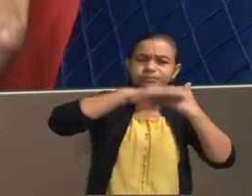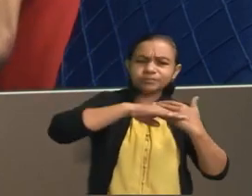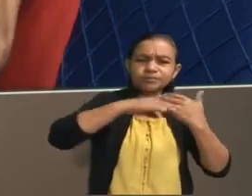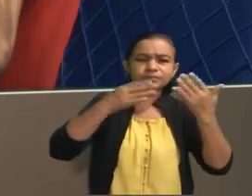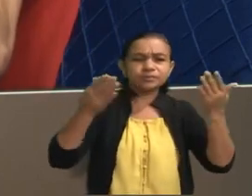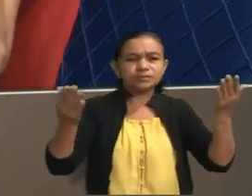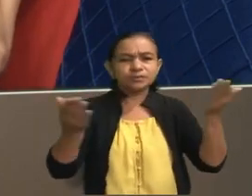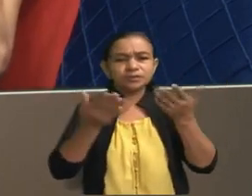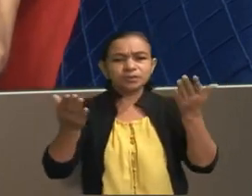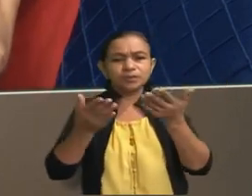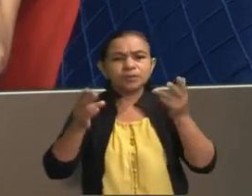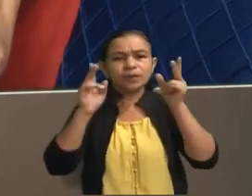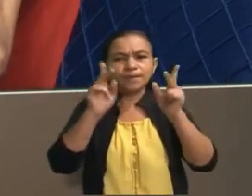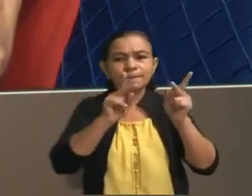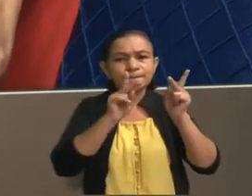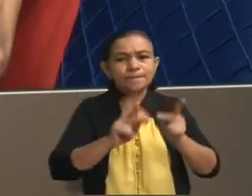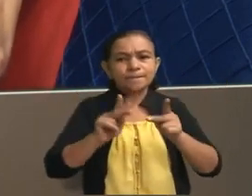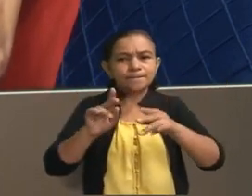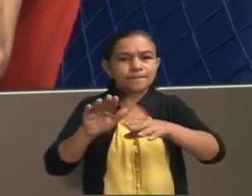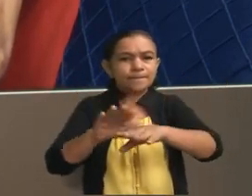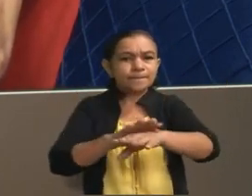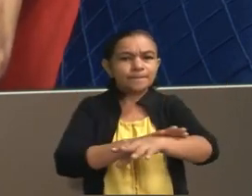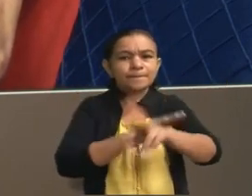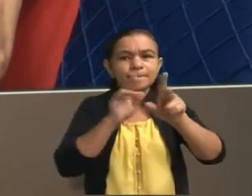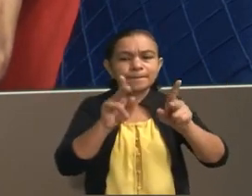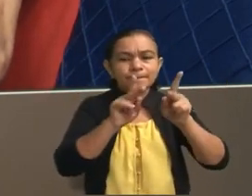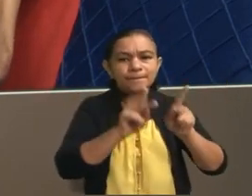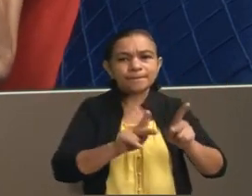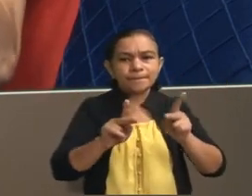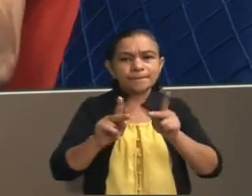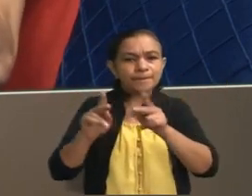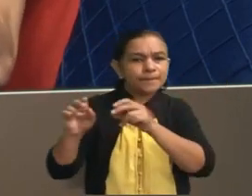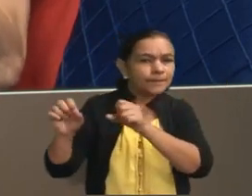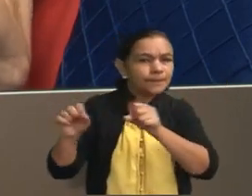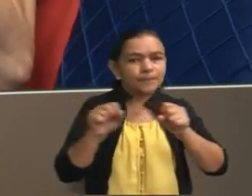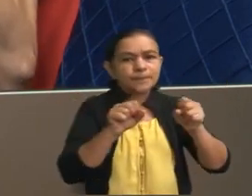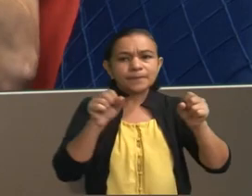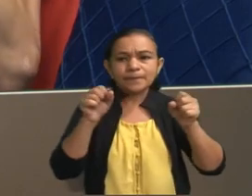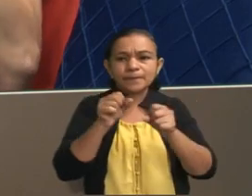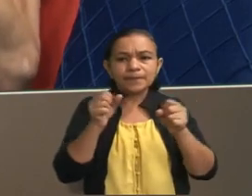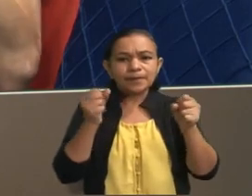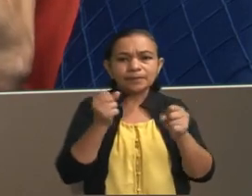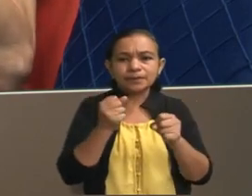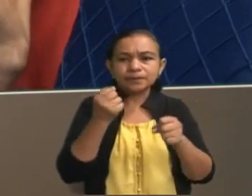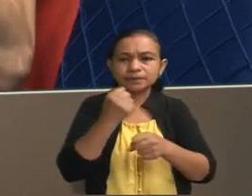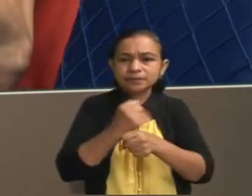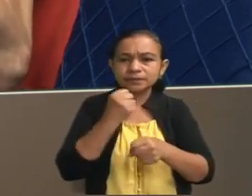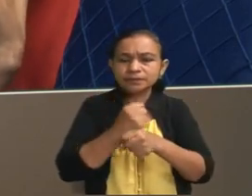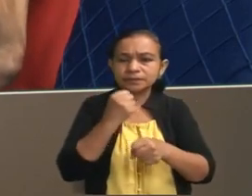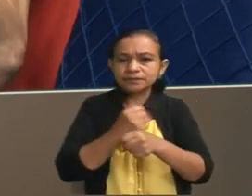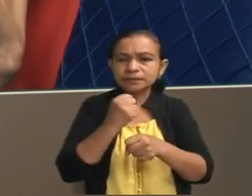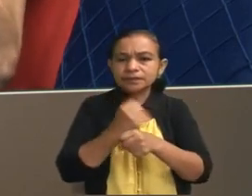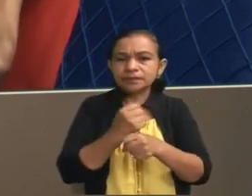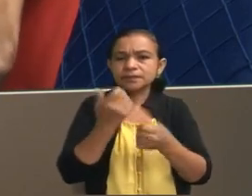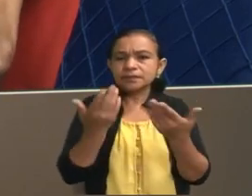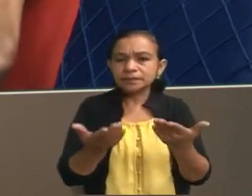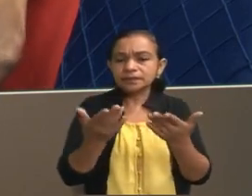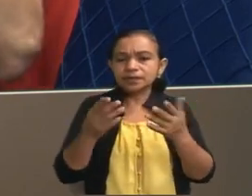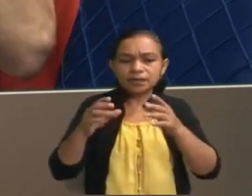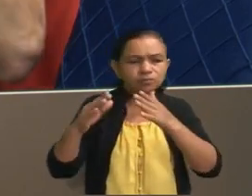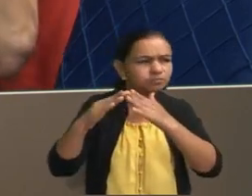que el mismo centro va a sentir en el momento del terremoto. Vamos a trabajar en el momento de